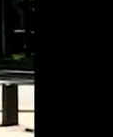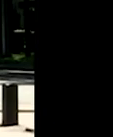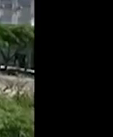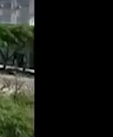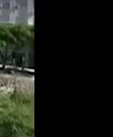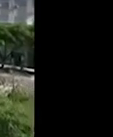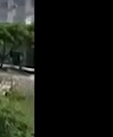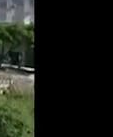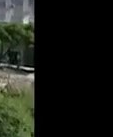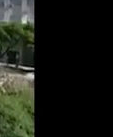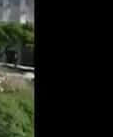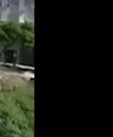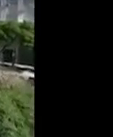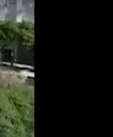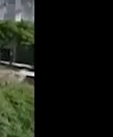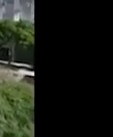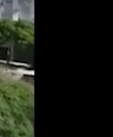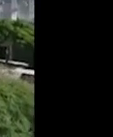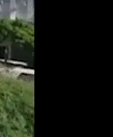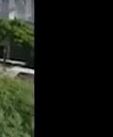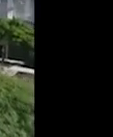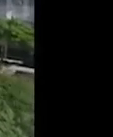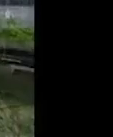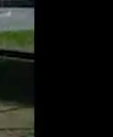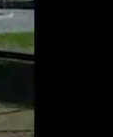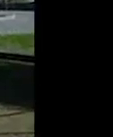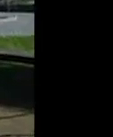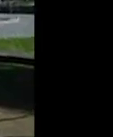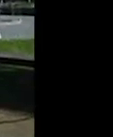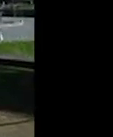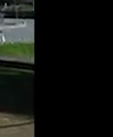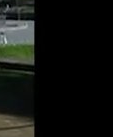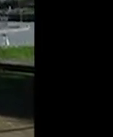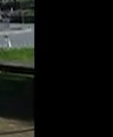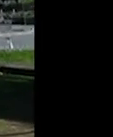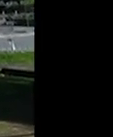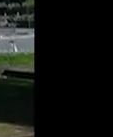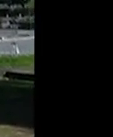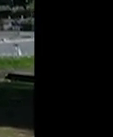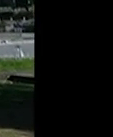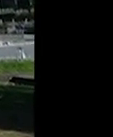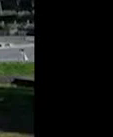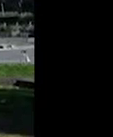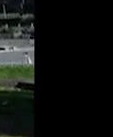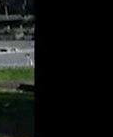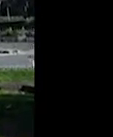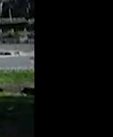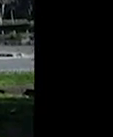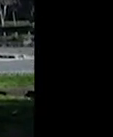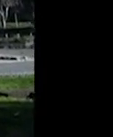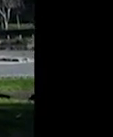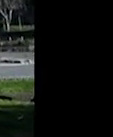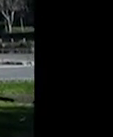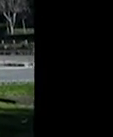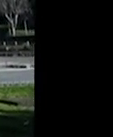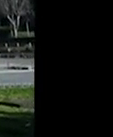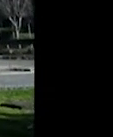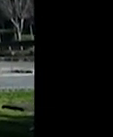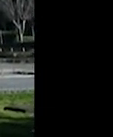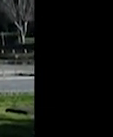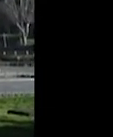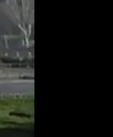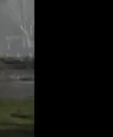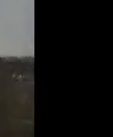verdaderos desiertos de cemento. Estas imágenes se replican en las ciudades más importantes del mundo. Roma, París,